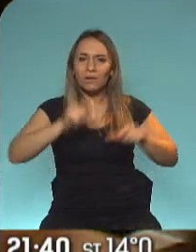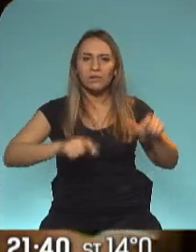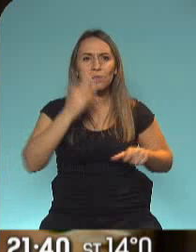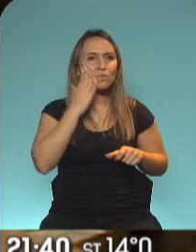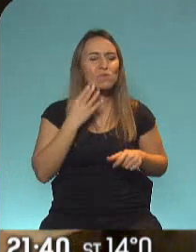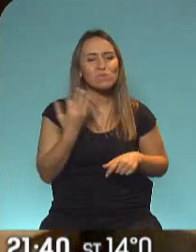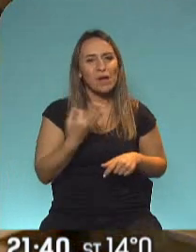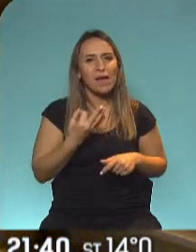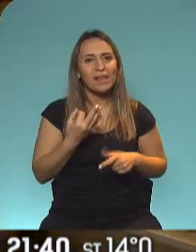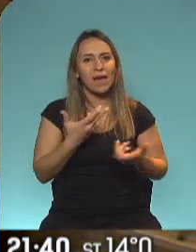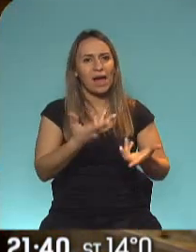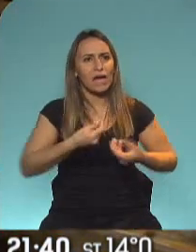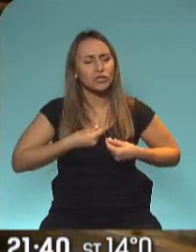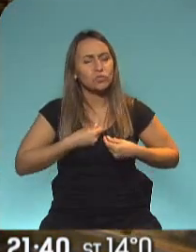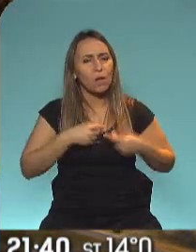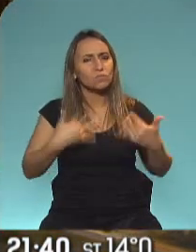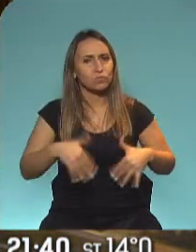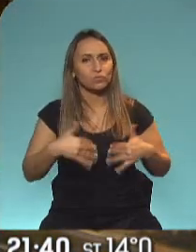Sí, ayudan a la gente, tienen